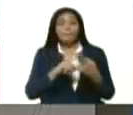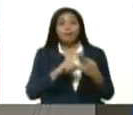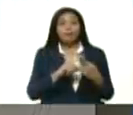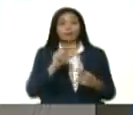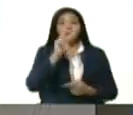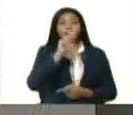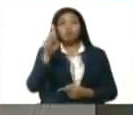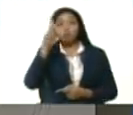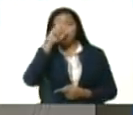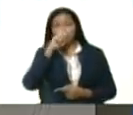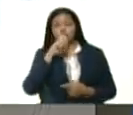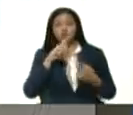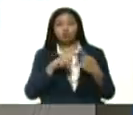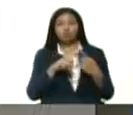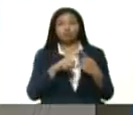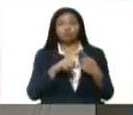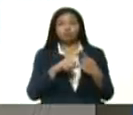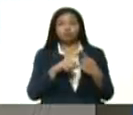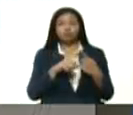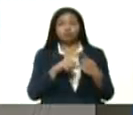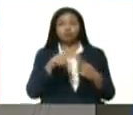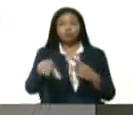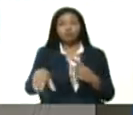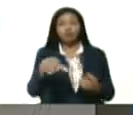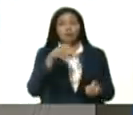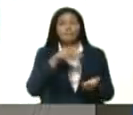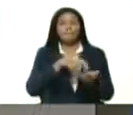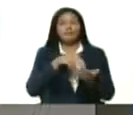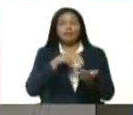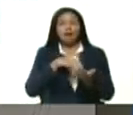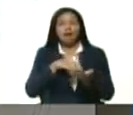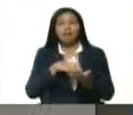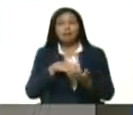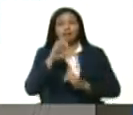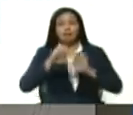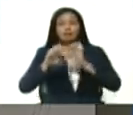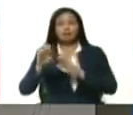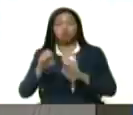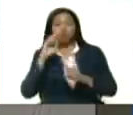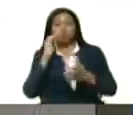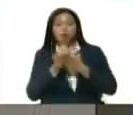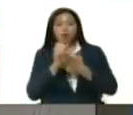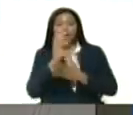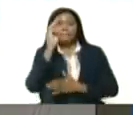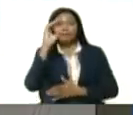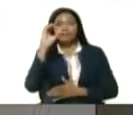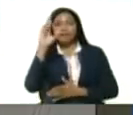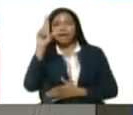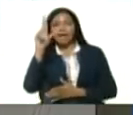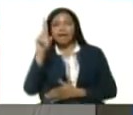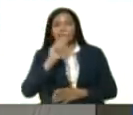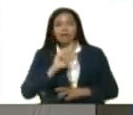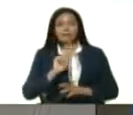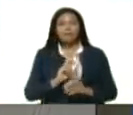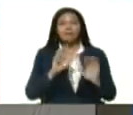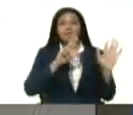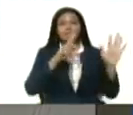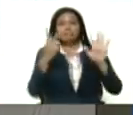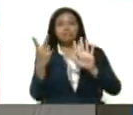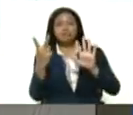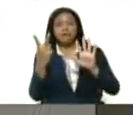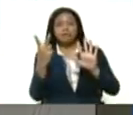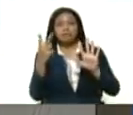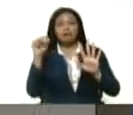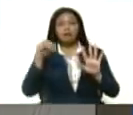años, del estado Miranda, que resultó diagnosticado con prueba de PCR este día 17